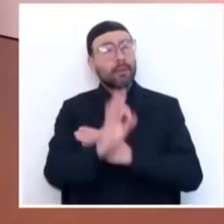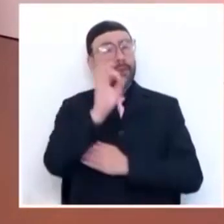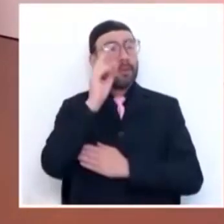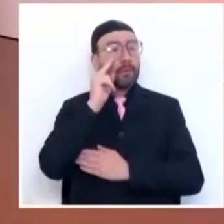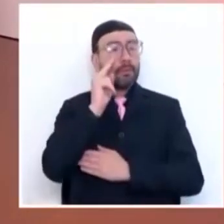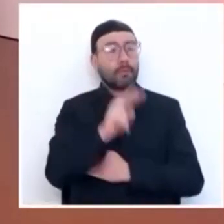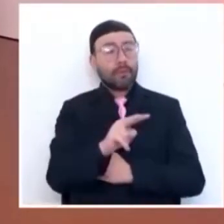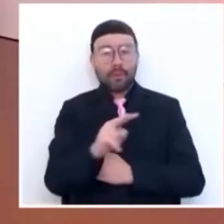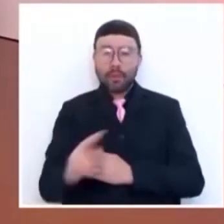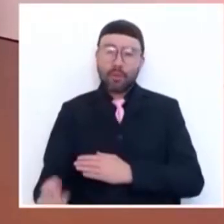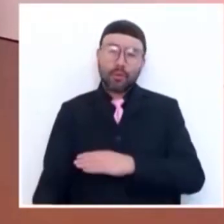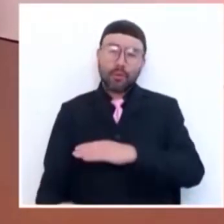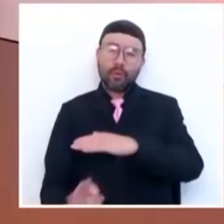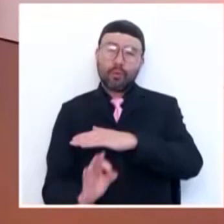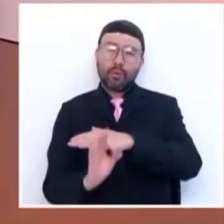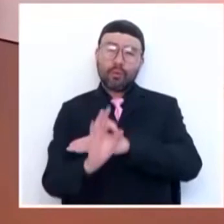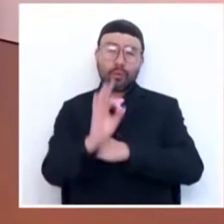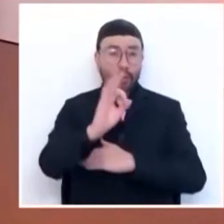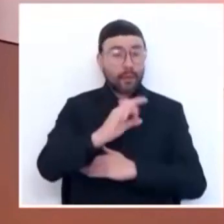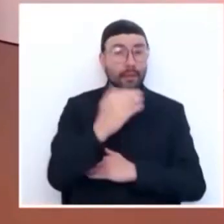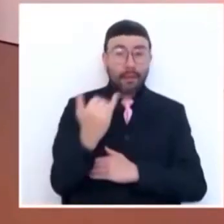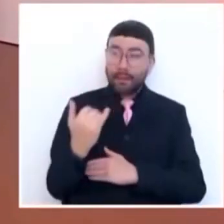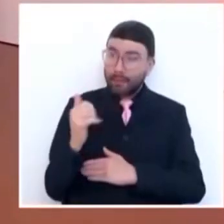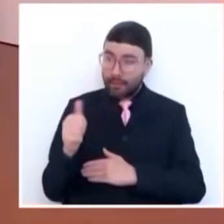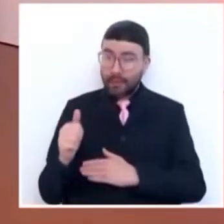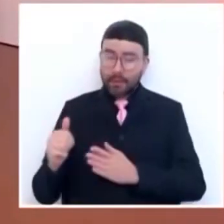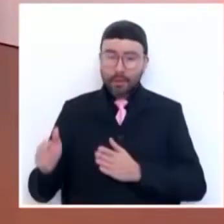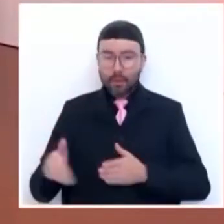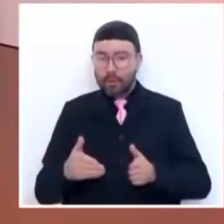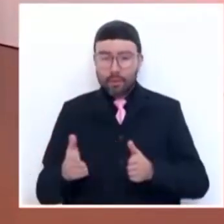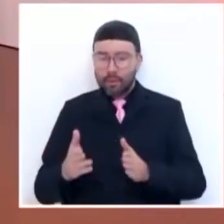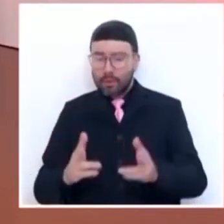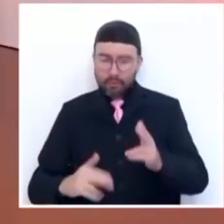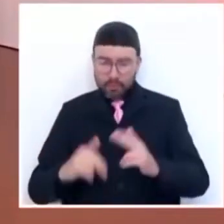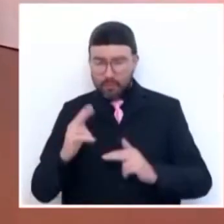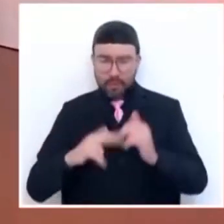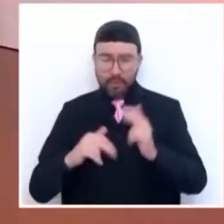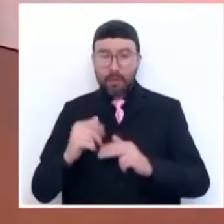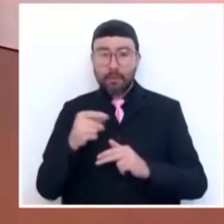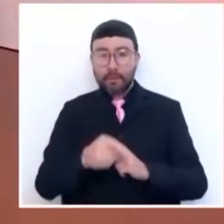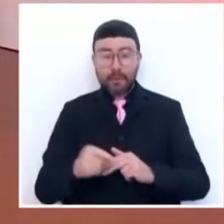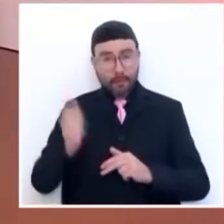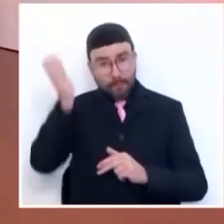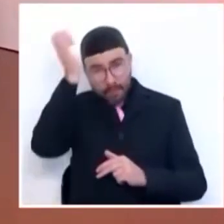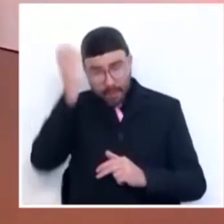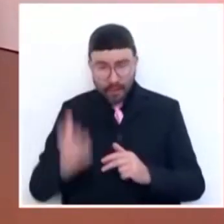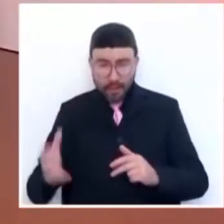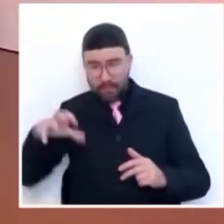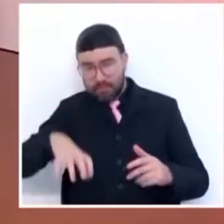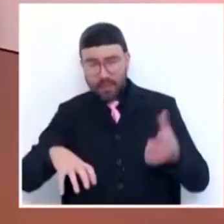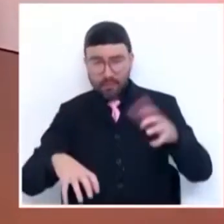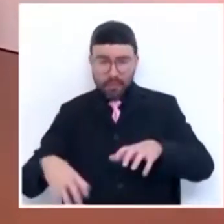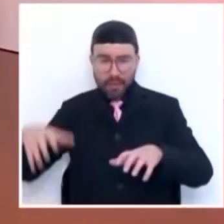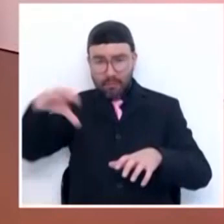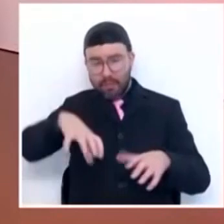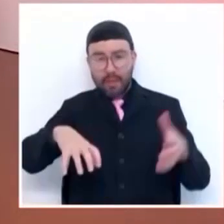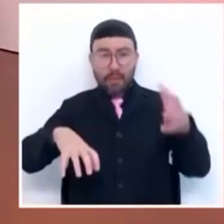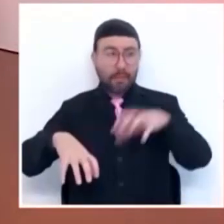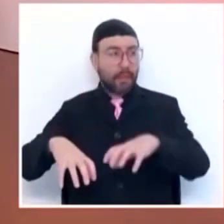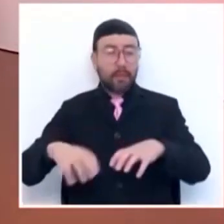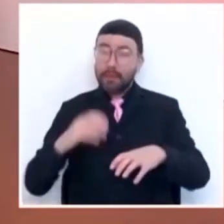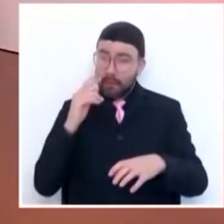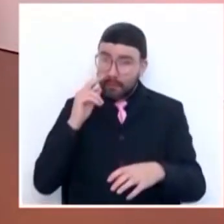ascender por el sendero de piedras que ellos mismos han labrado y puesto una sobre otra, entrar al Salón Magno. Si hay